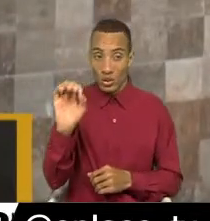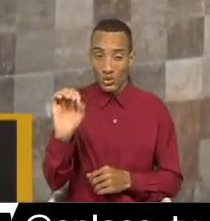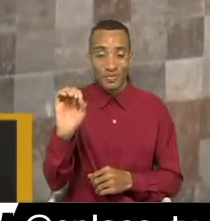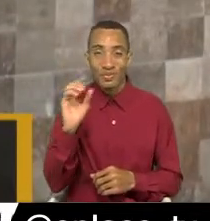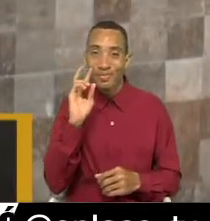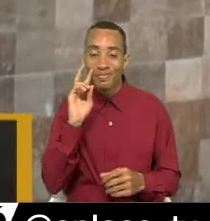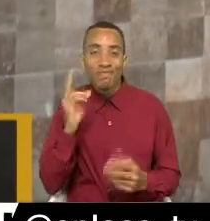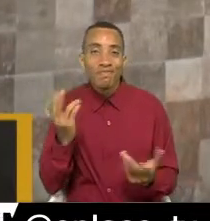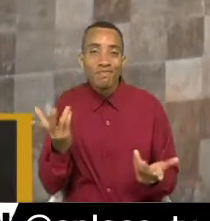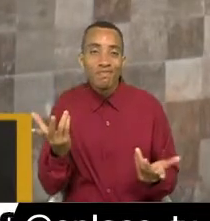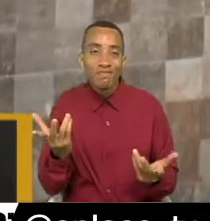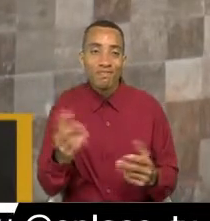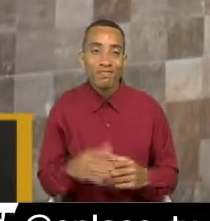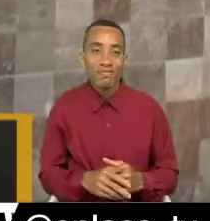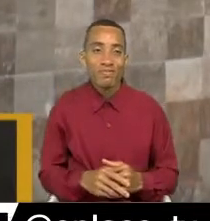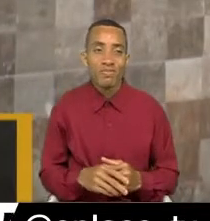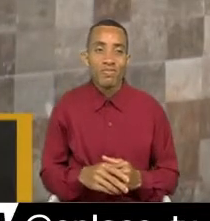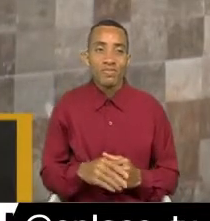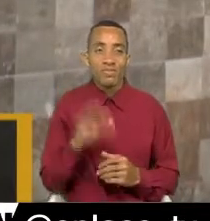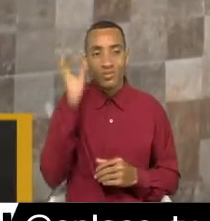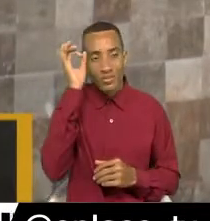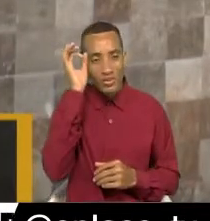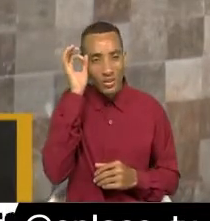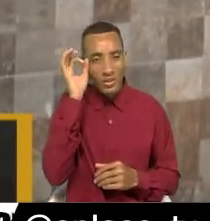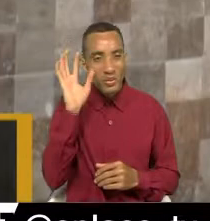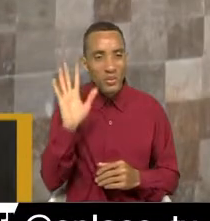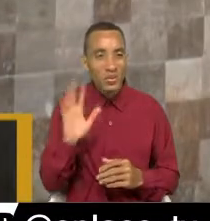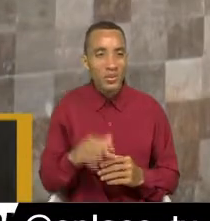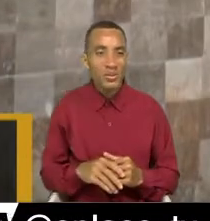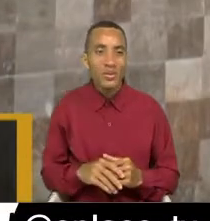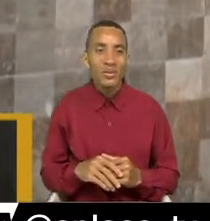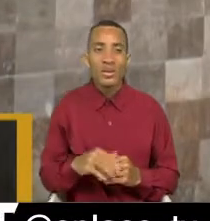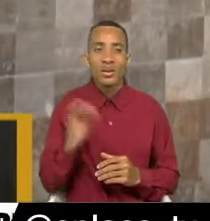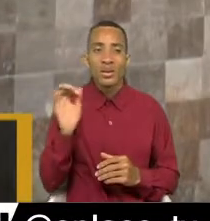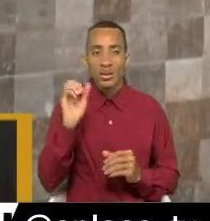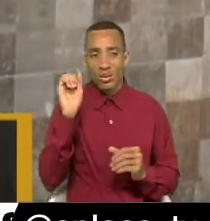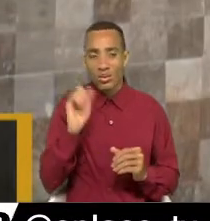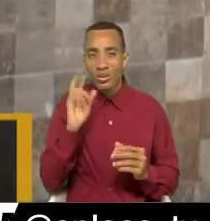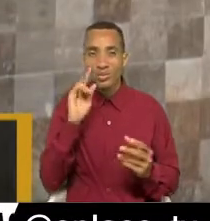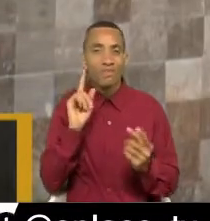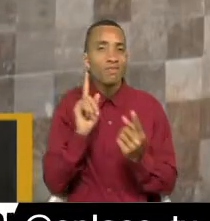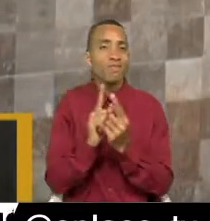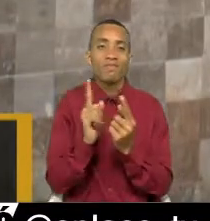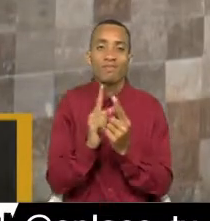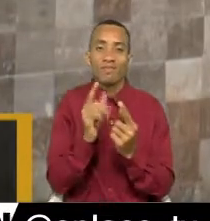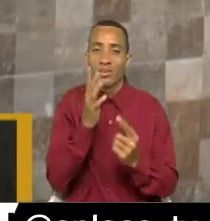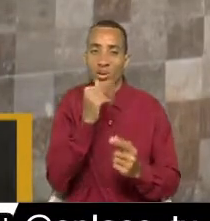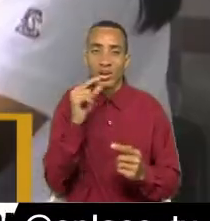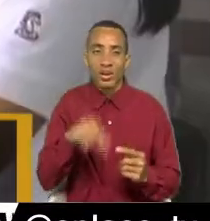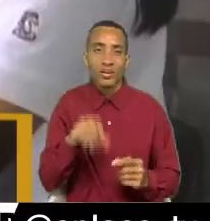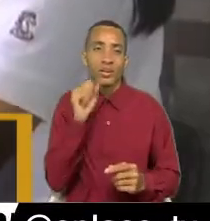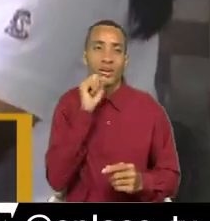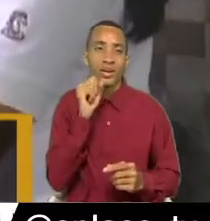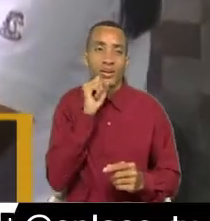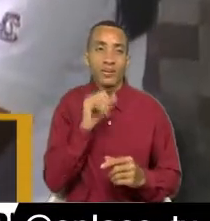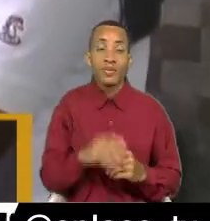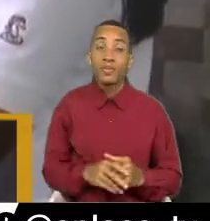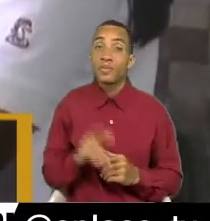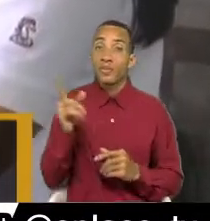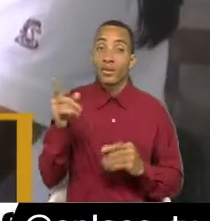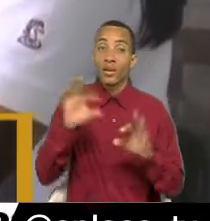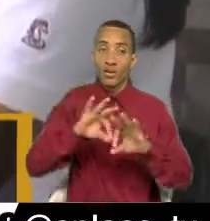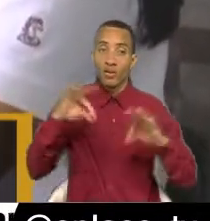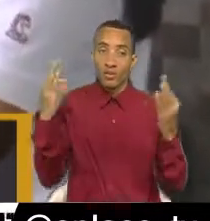y es posibilidad que tú te puedas encontrar con ellos ahí. aquí en Barranca. Los familiares